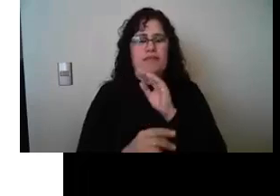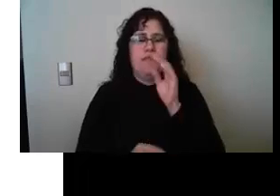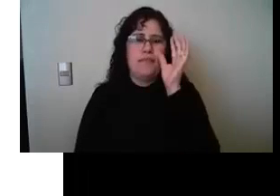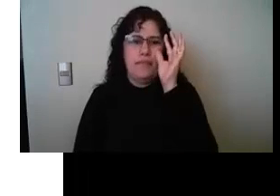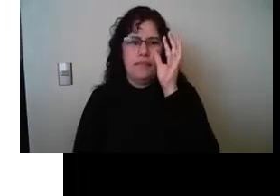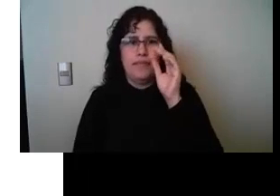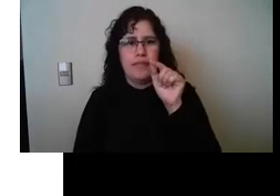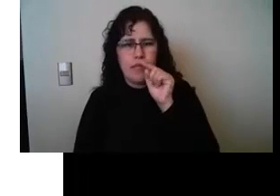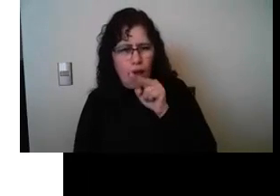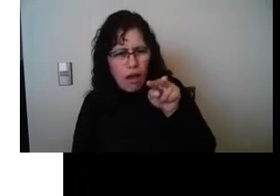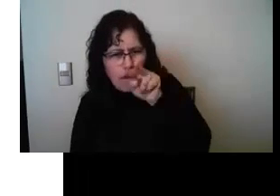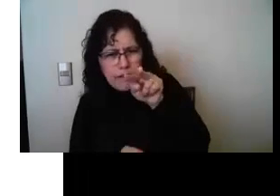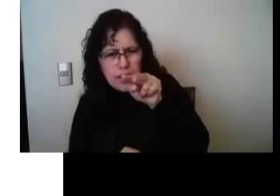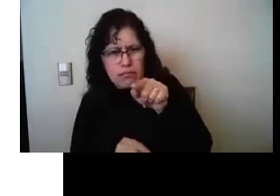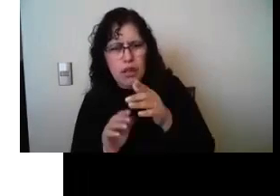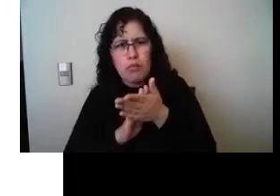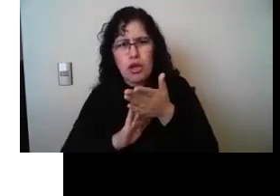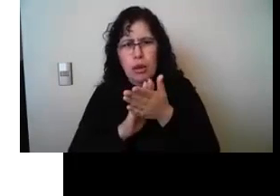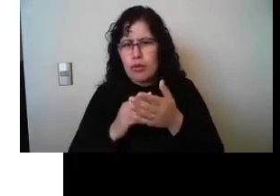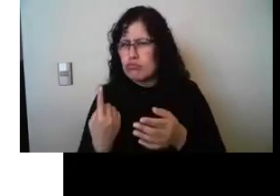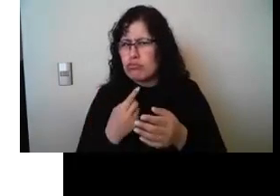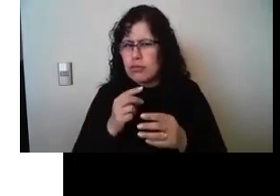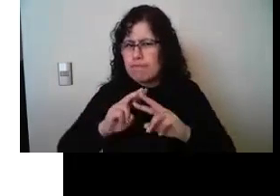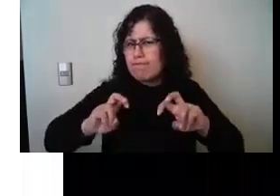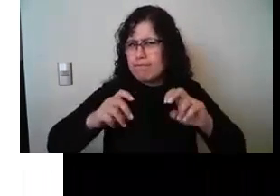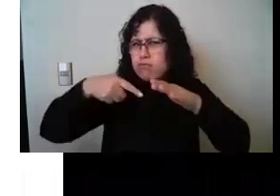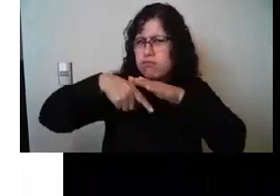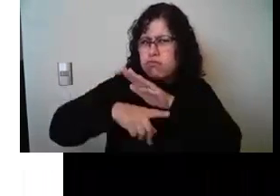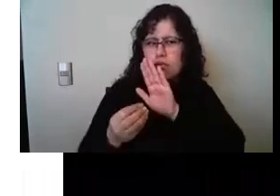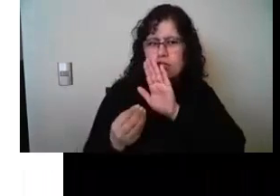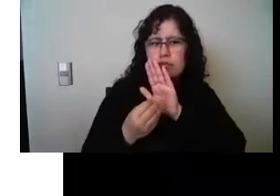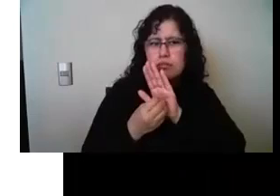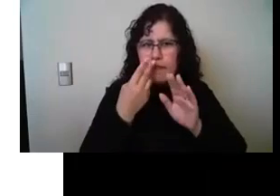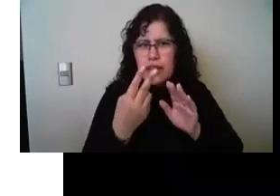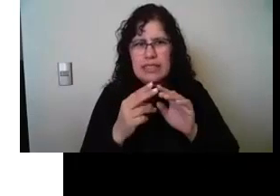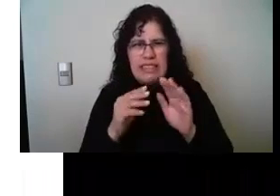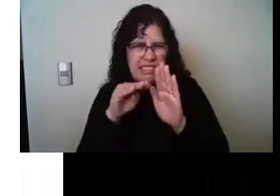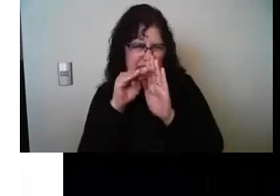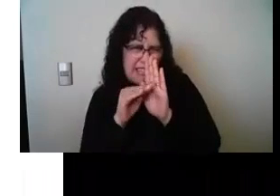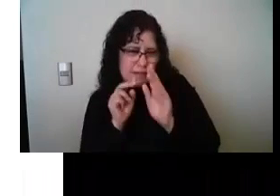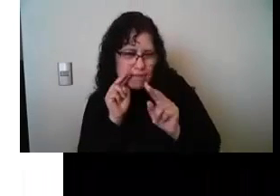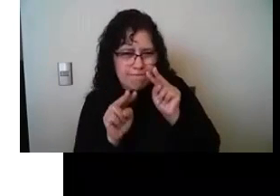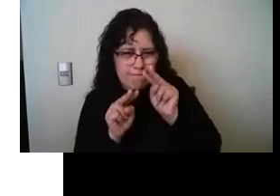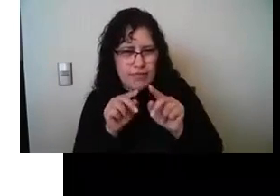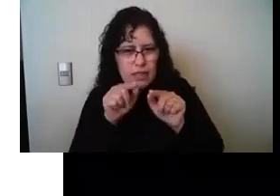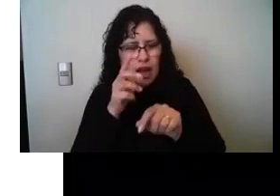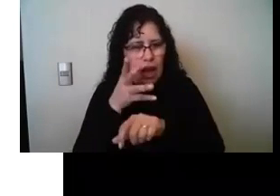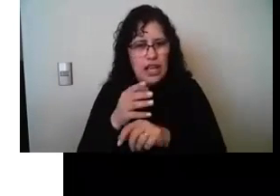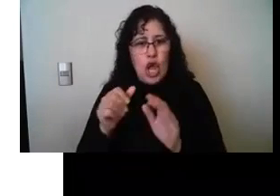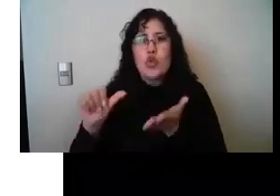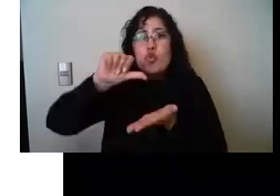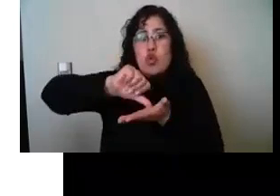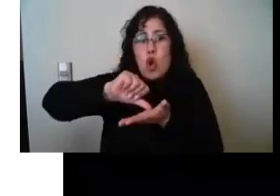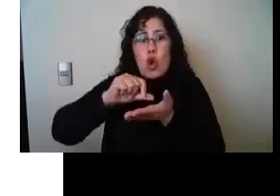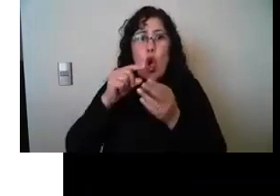Con un poquito, si empezamos a ver un poco más de zoom y de detalle, aquí tenemos el núcleo olfatorio anterior, si se fijan,